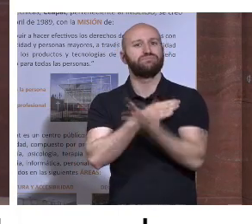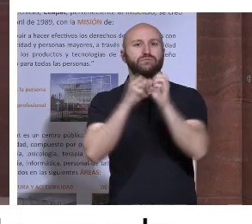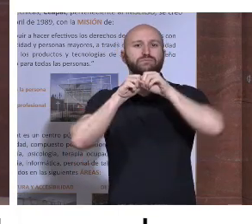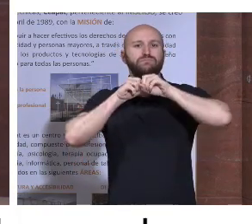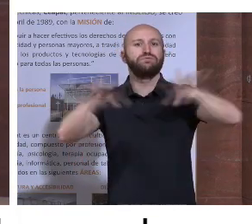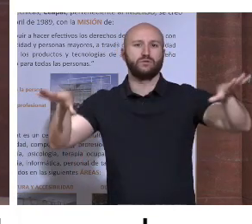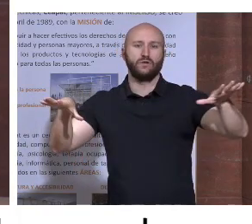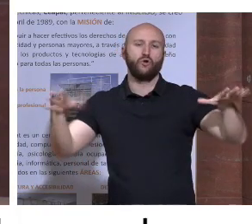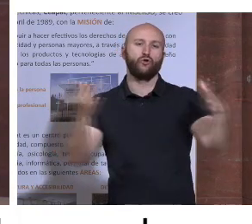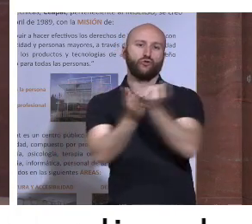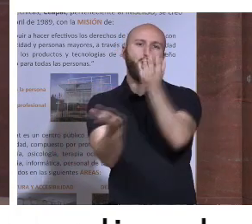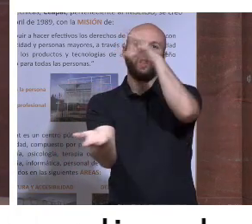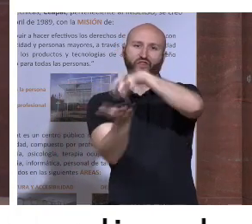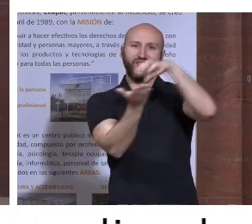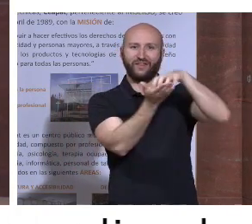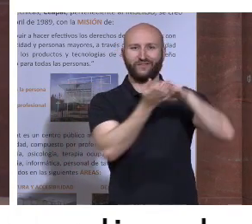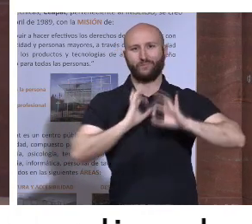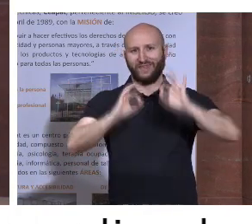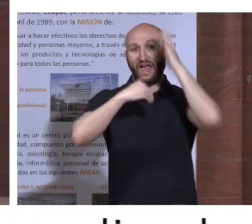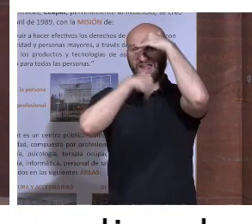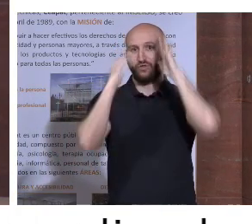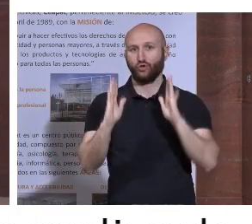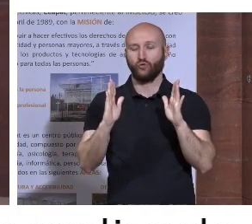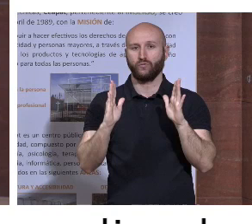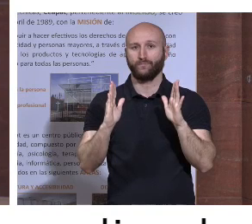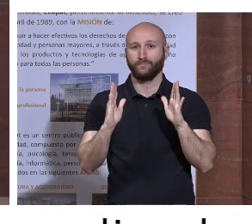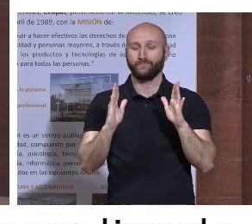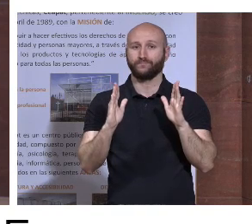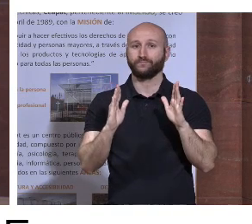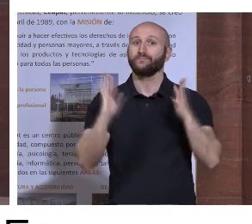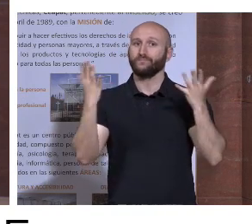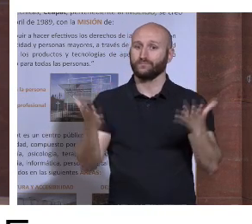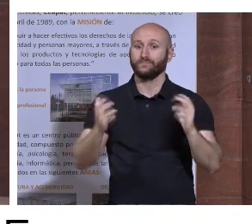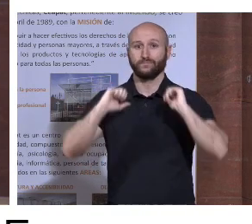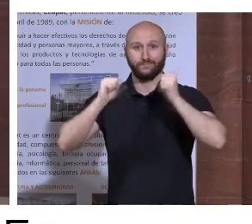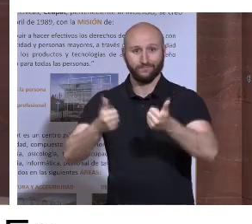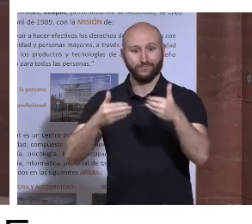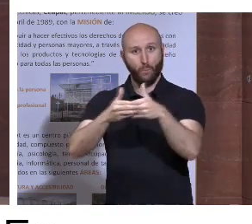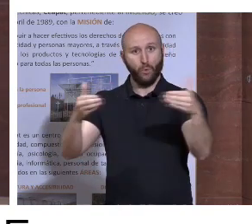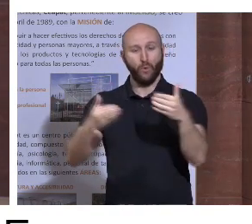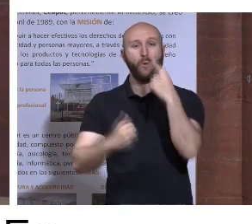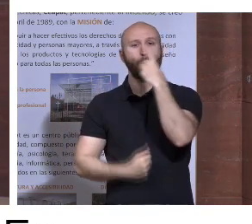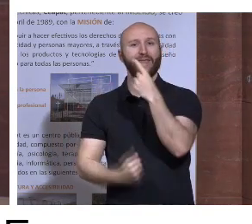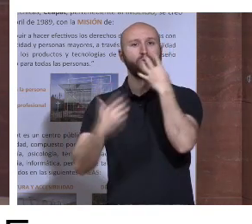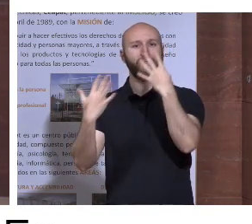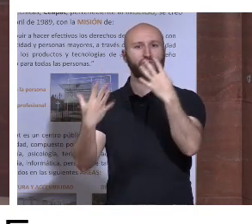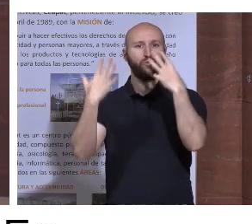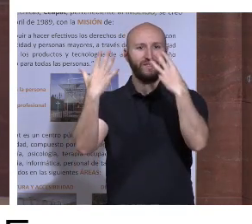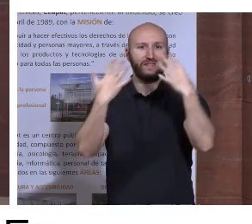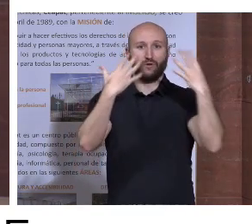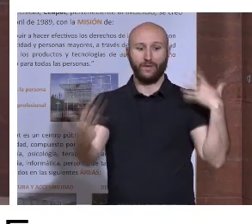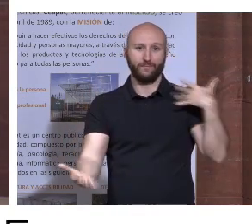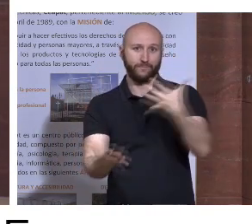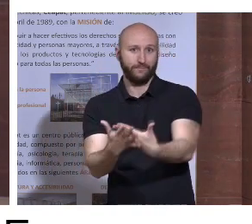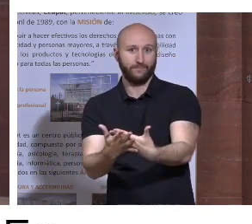al resto de centros de atención. En particular, desde su creación en 1989, cuando